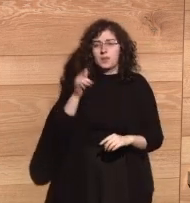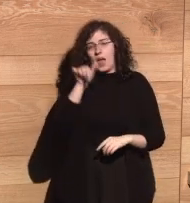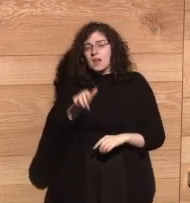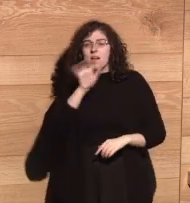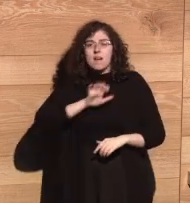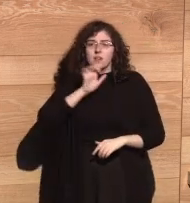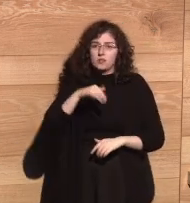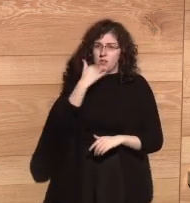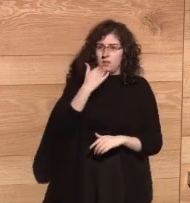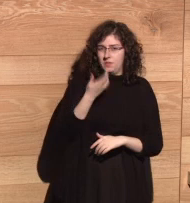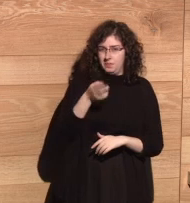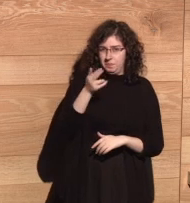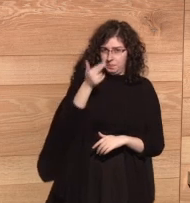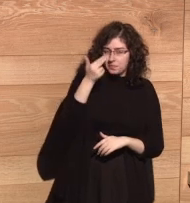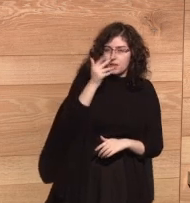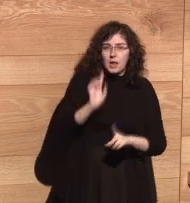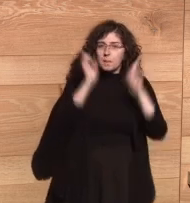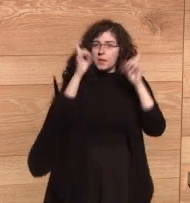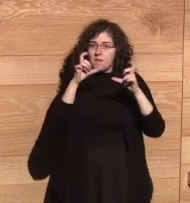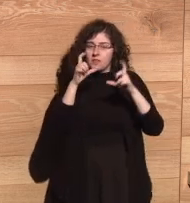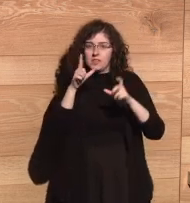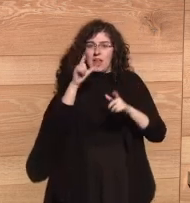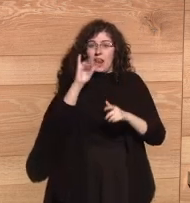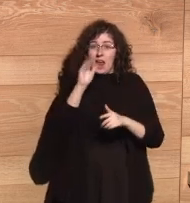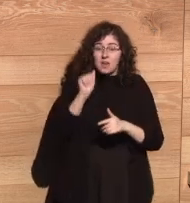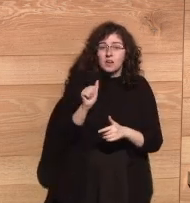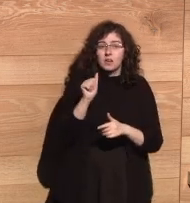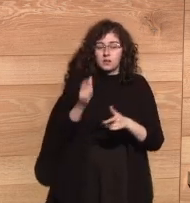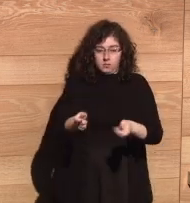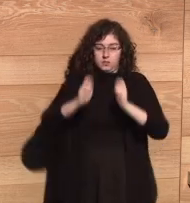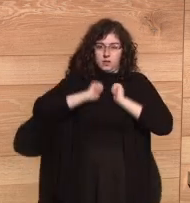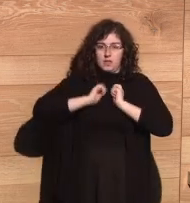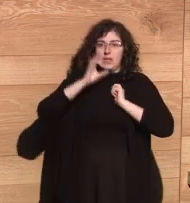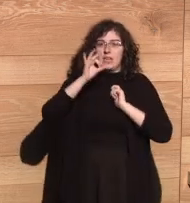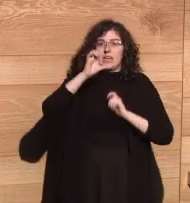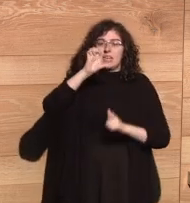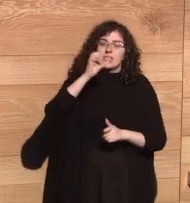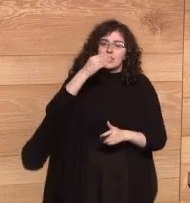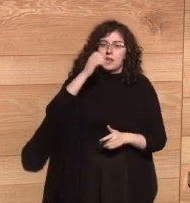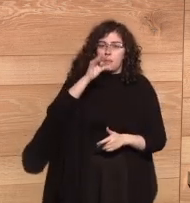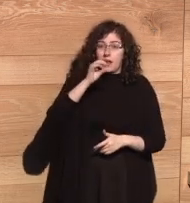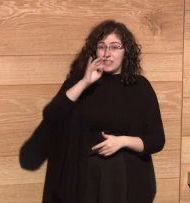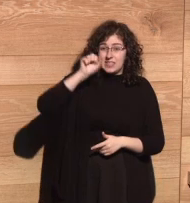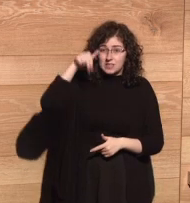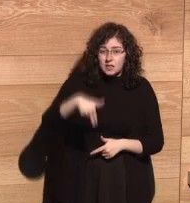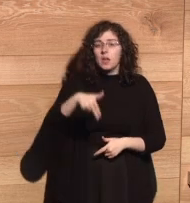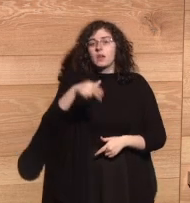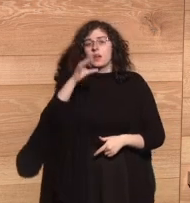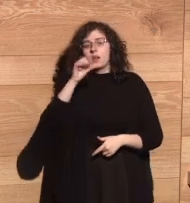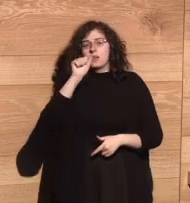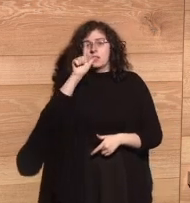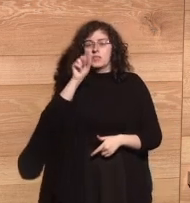un poco interesante, porque mi primer Leica la recibí de las manos de Sebastián Salgado, por una casualidad,